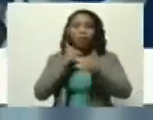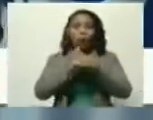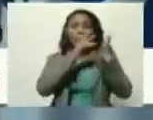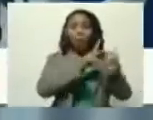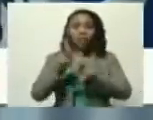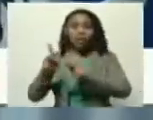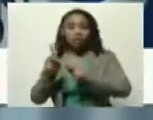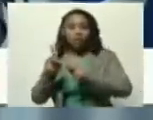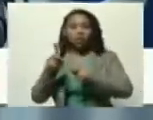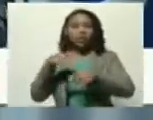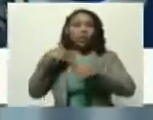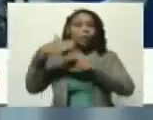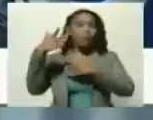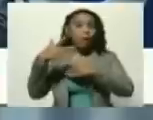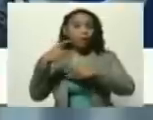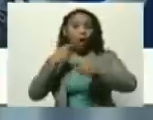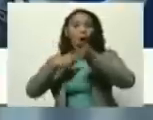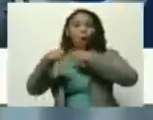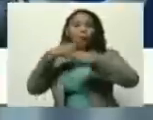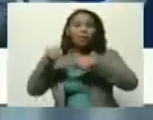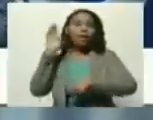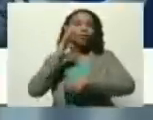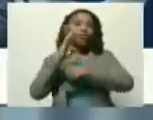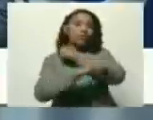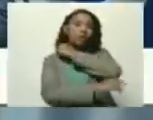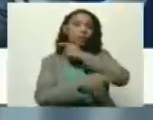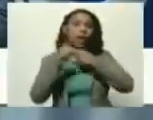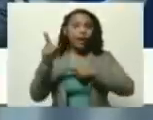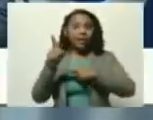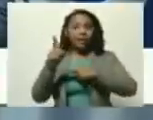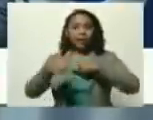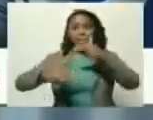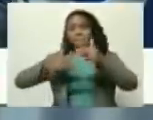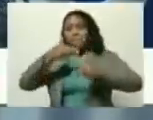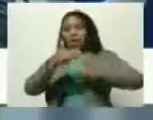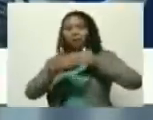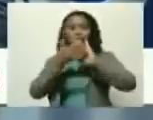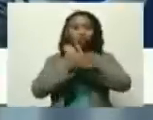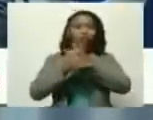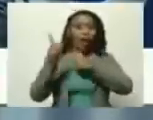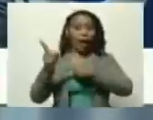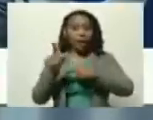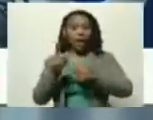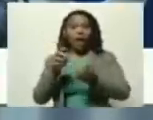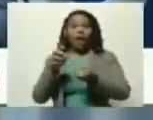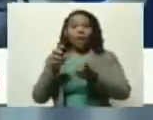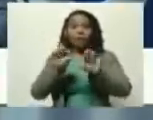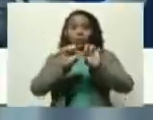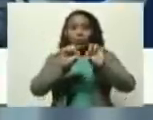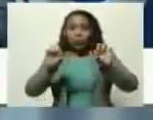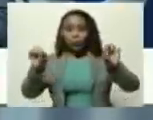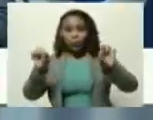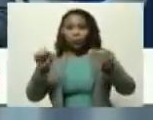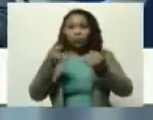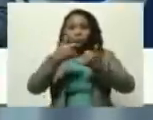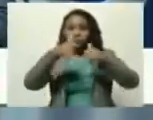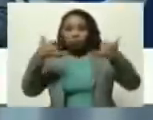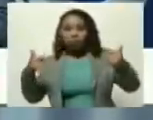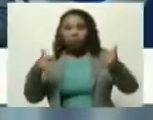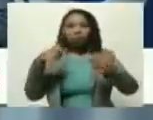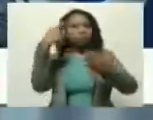de comercializar ilegalmente, delictivamente, el cobre, el cableado,